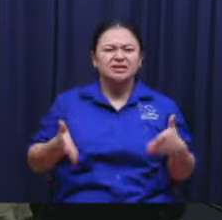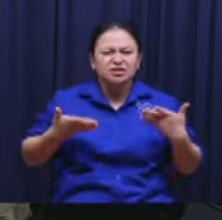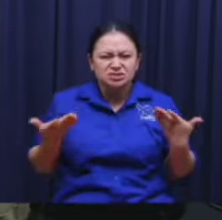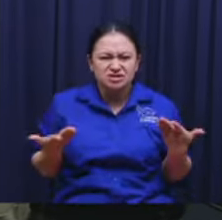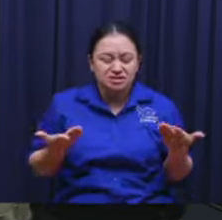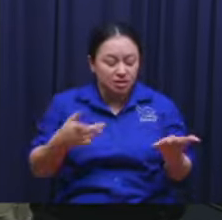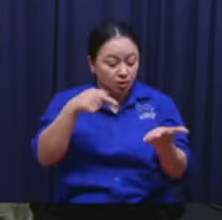¿Cuál es?